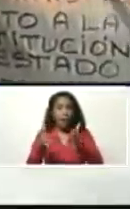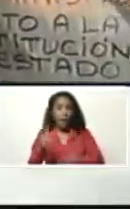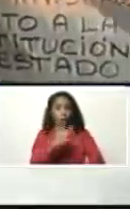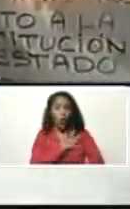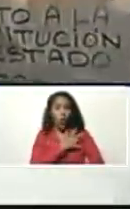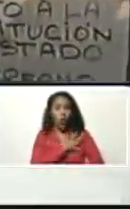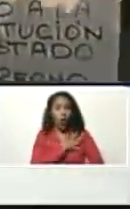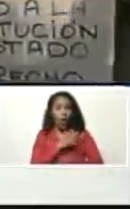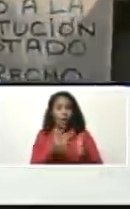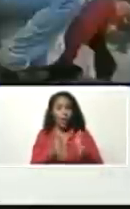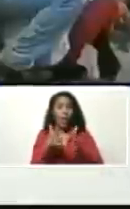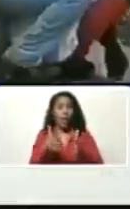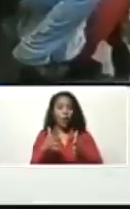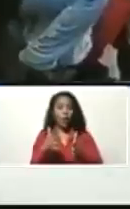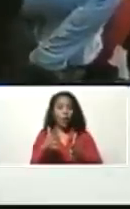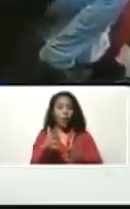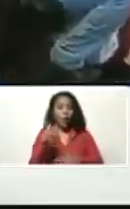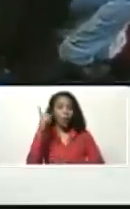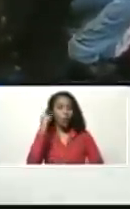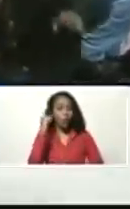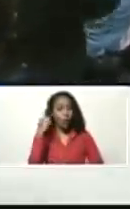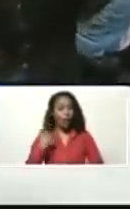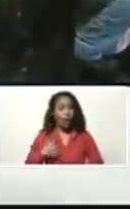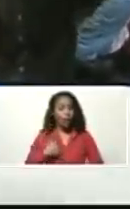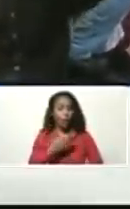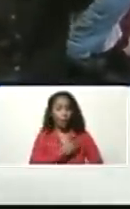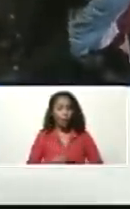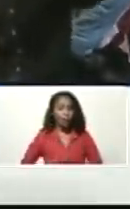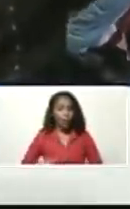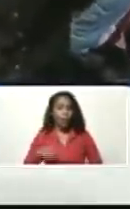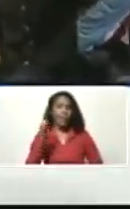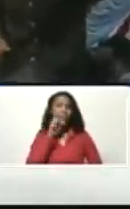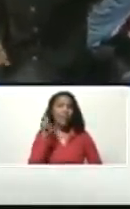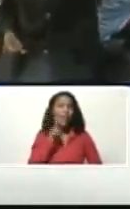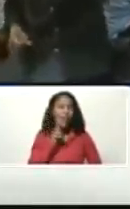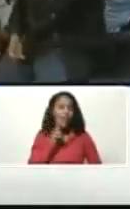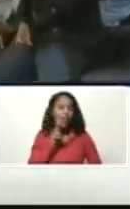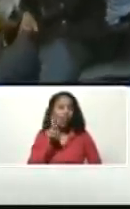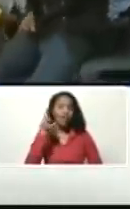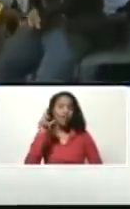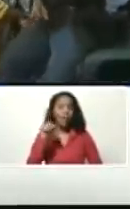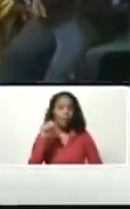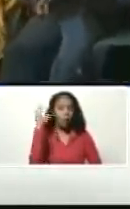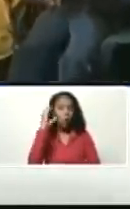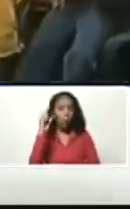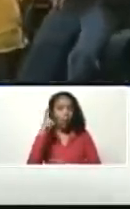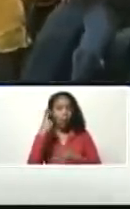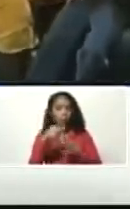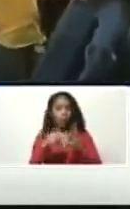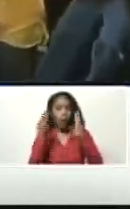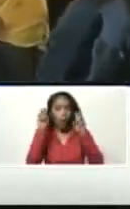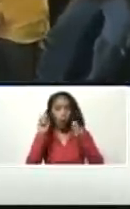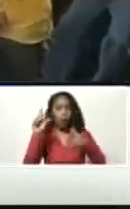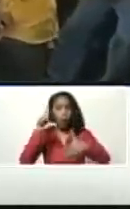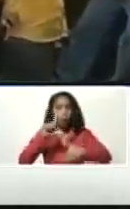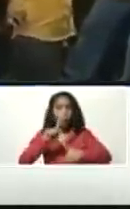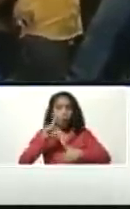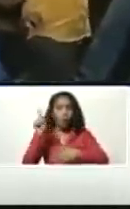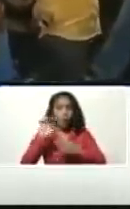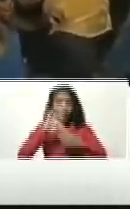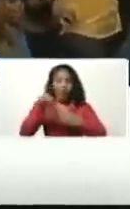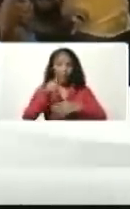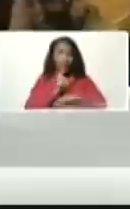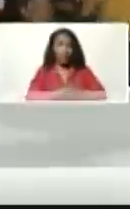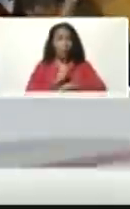y ganó Kirchner, y llegó Correa, y llegó Evo, y llegó el Frente Sandinista, y llegó la nueva América Latina y el Caribe. En ese